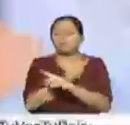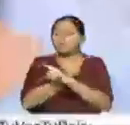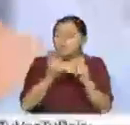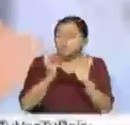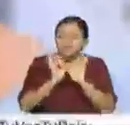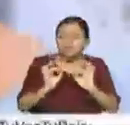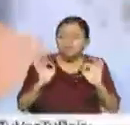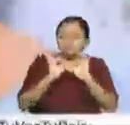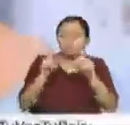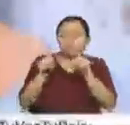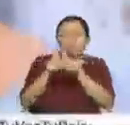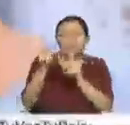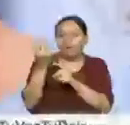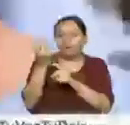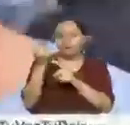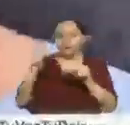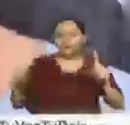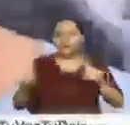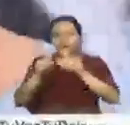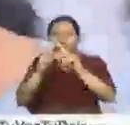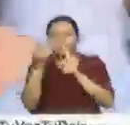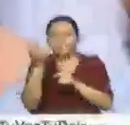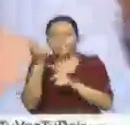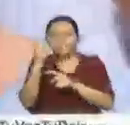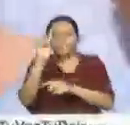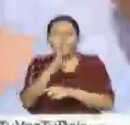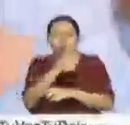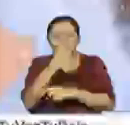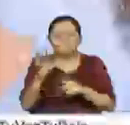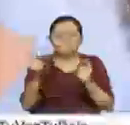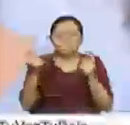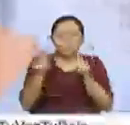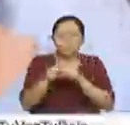en Londres y todas las grandes casas de arte del mundo.